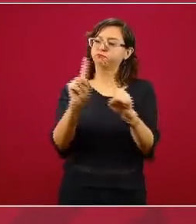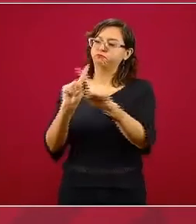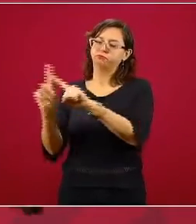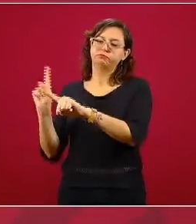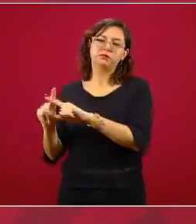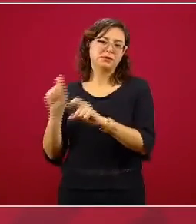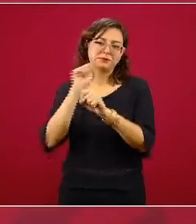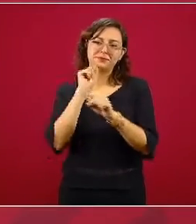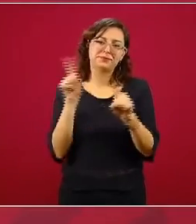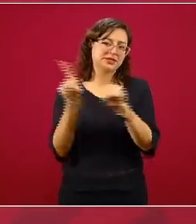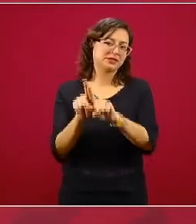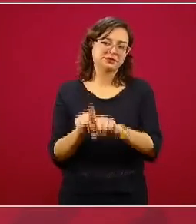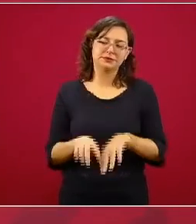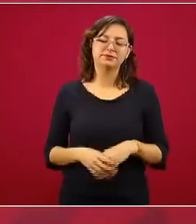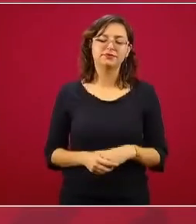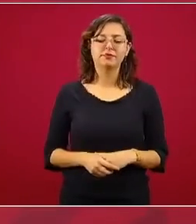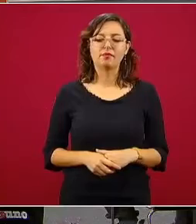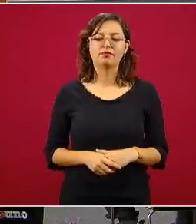Pero bueno,